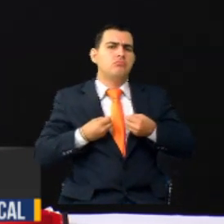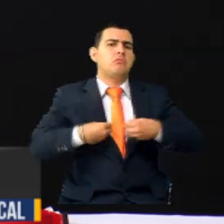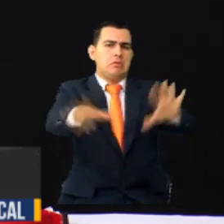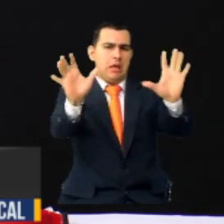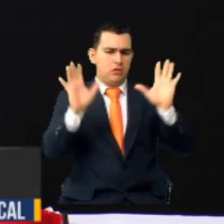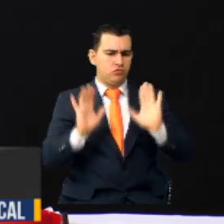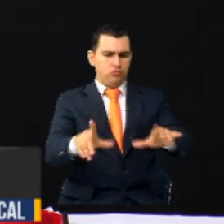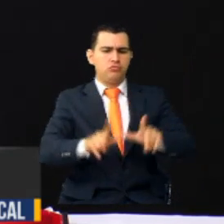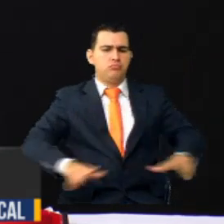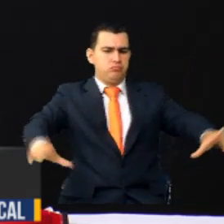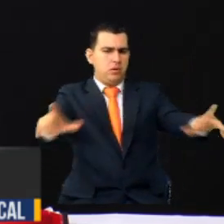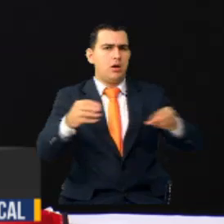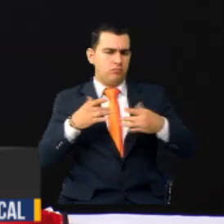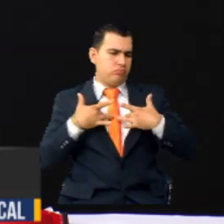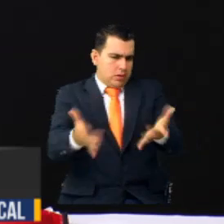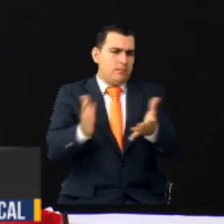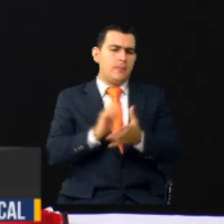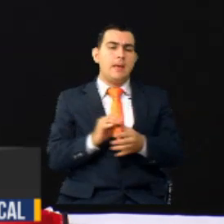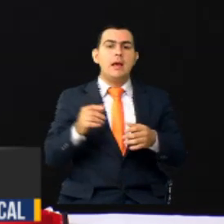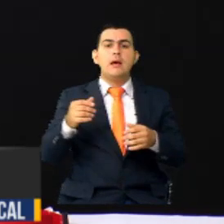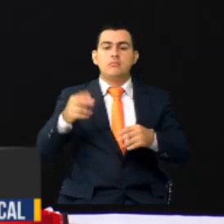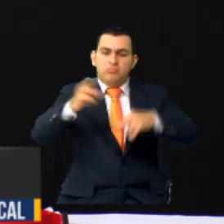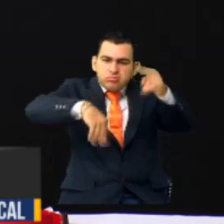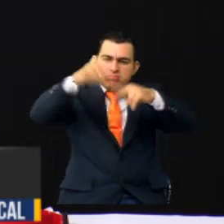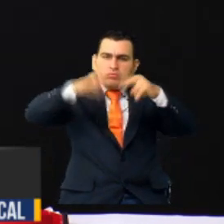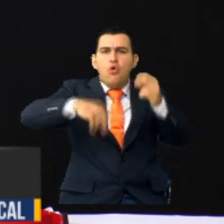recursos los coloca el gobierno nacional, pero con un